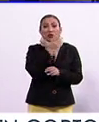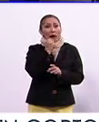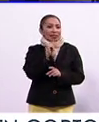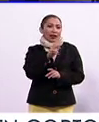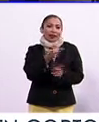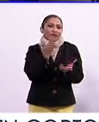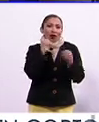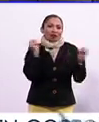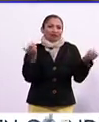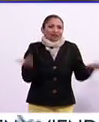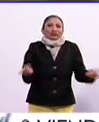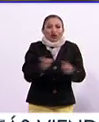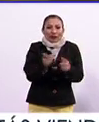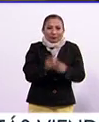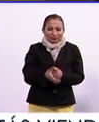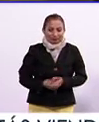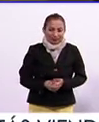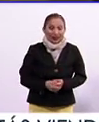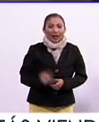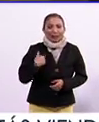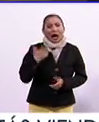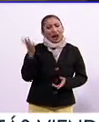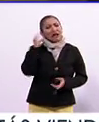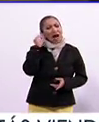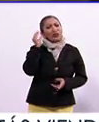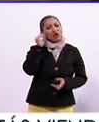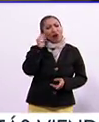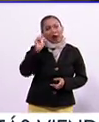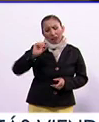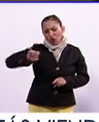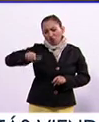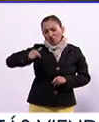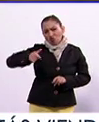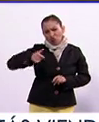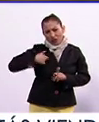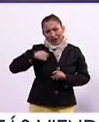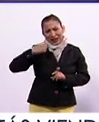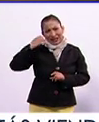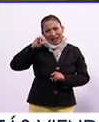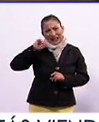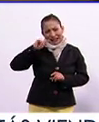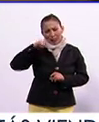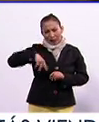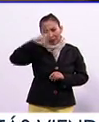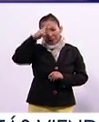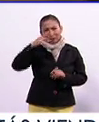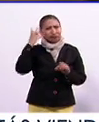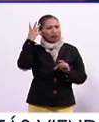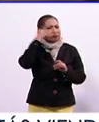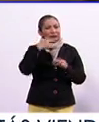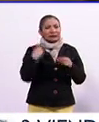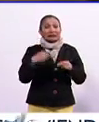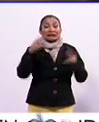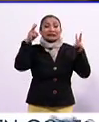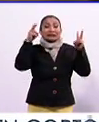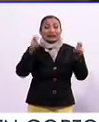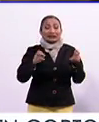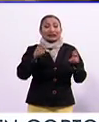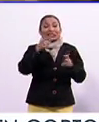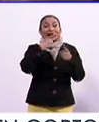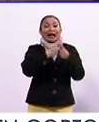televisión, obviamente, pero bueno, había la radio y había una estación en México sensacional que se llamaba